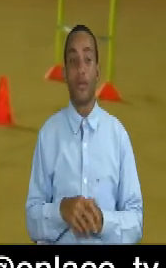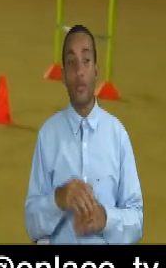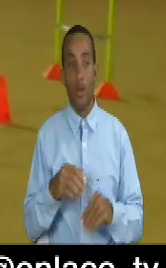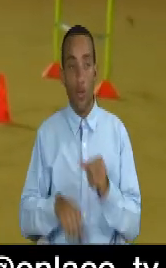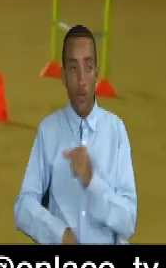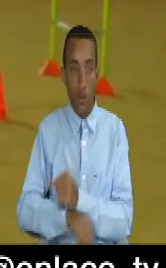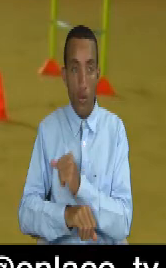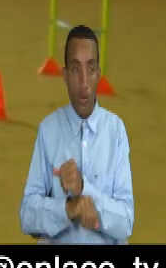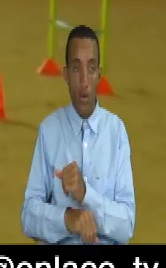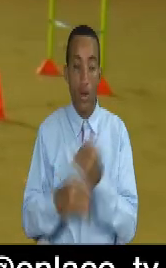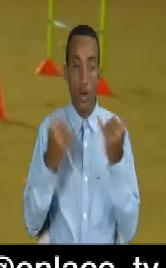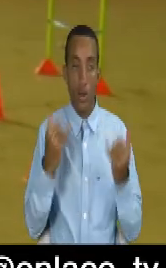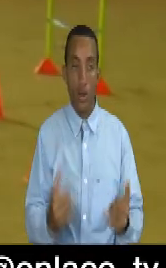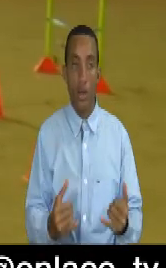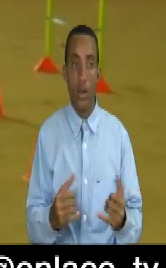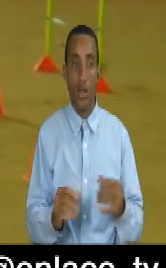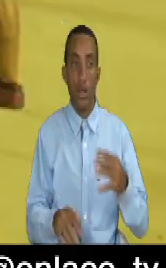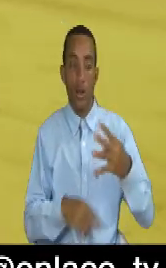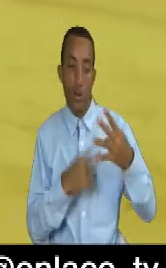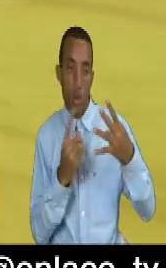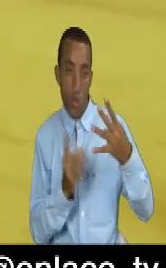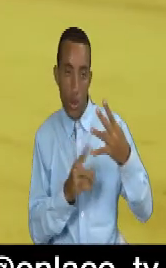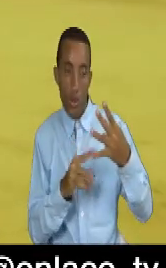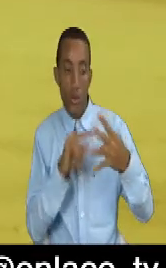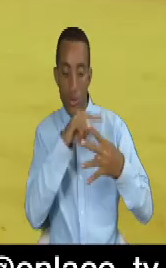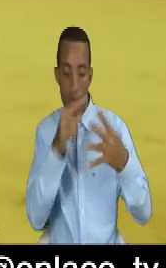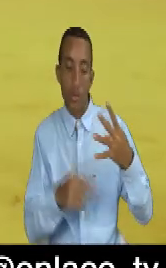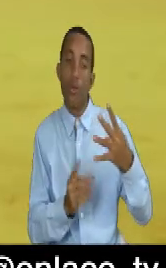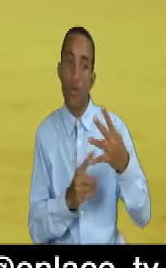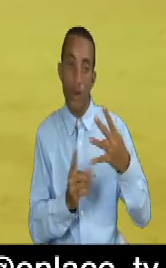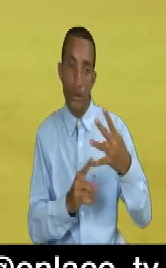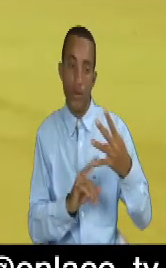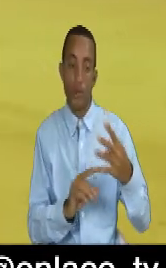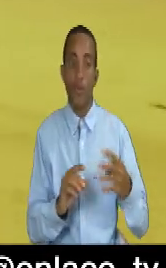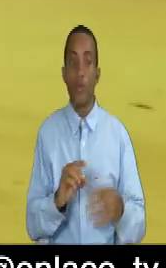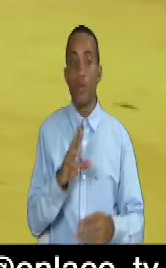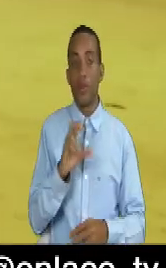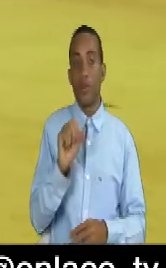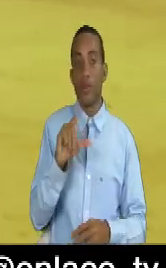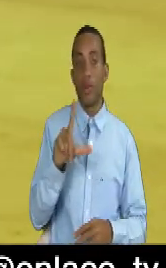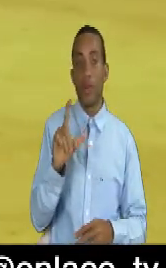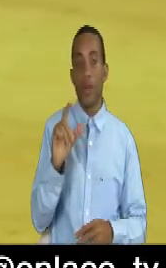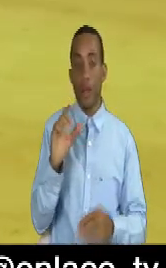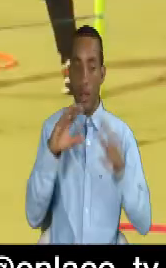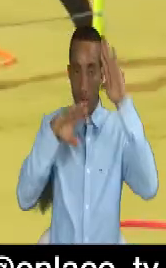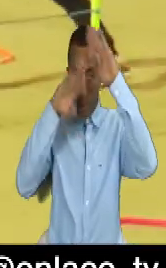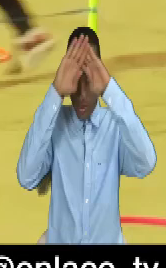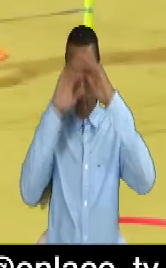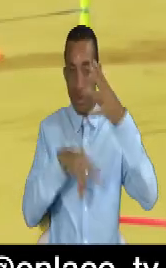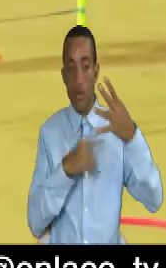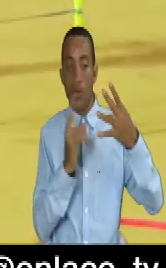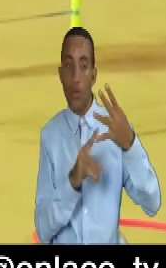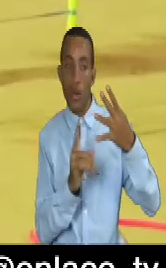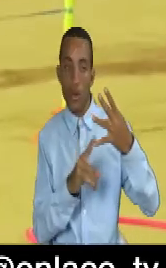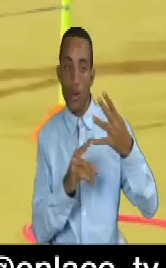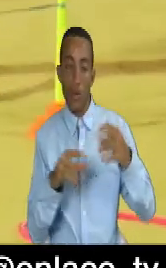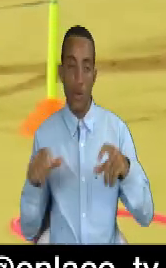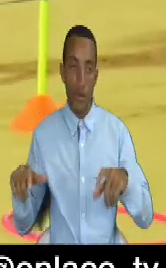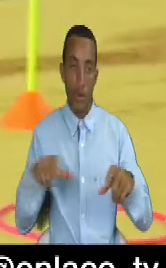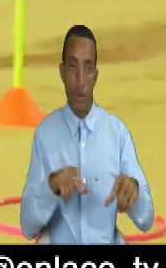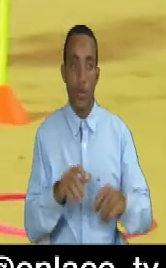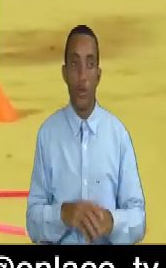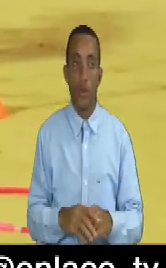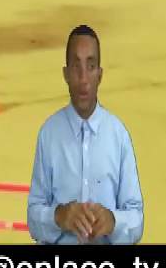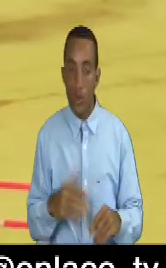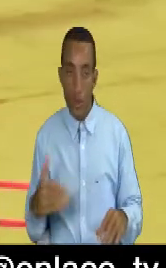futbolísticamente, por ahora vamos de cuarto lugar. Real Centro se encuentra en el cuarto lugar de este campeonato municipal de microfútbol. Aseguran que su